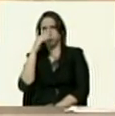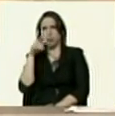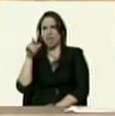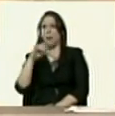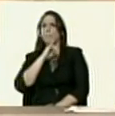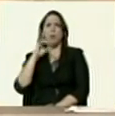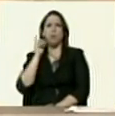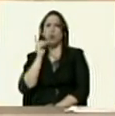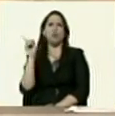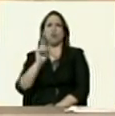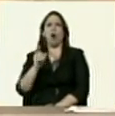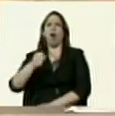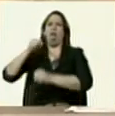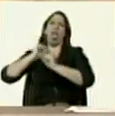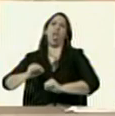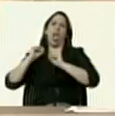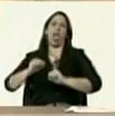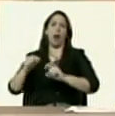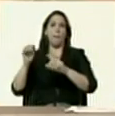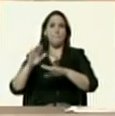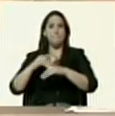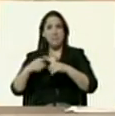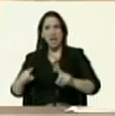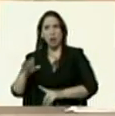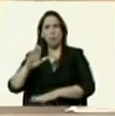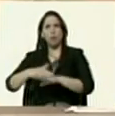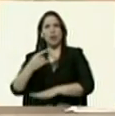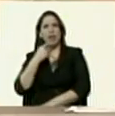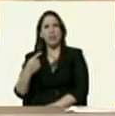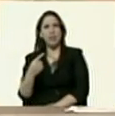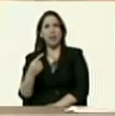protesta. Pero porque le dije, Porky,